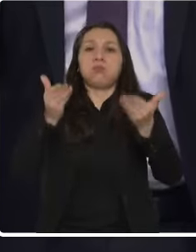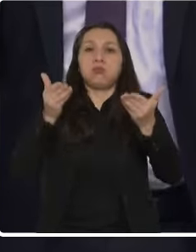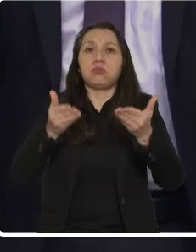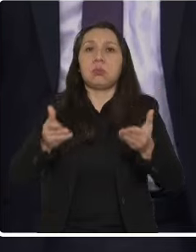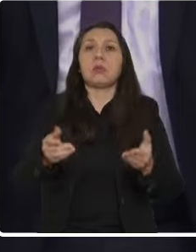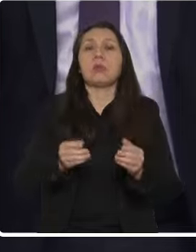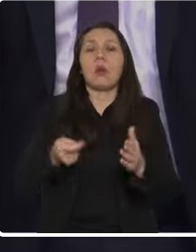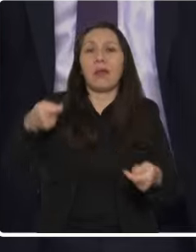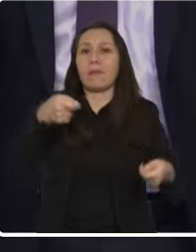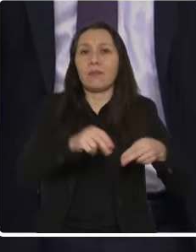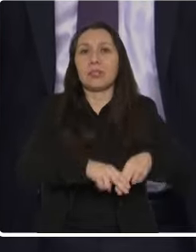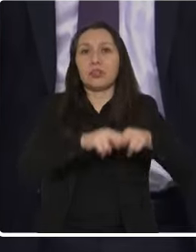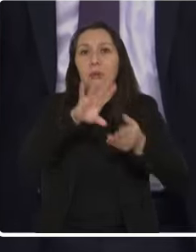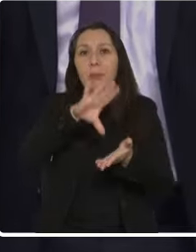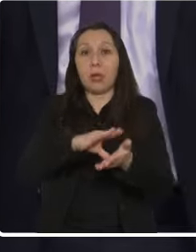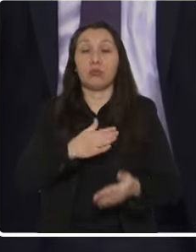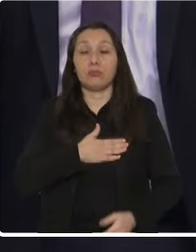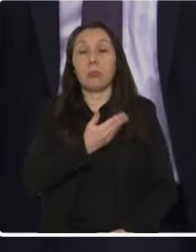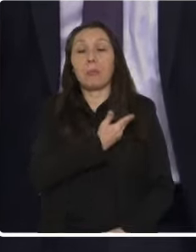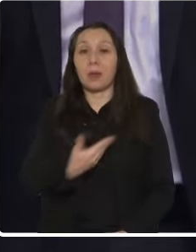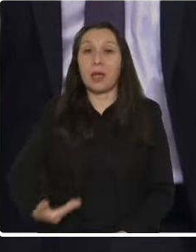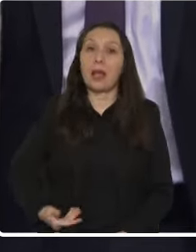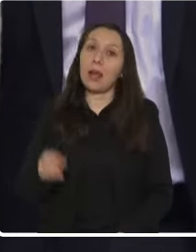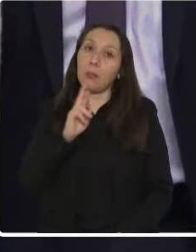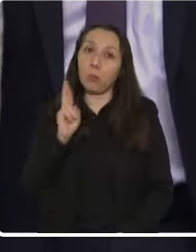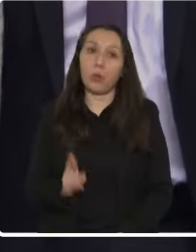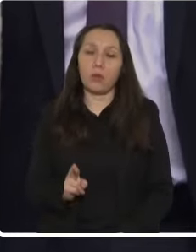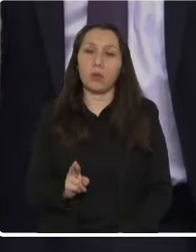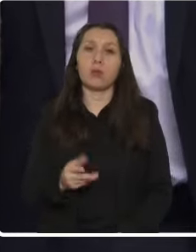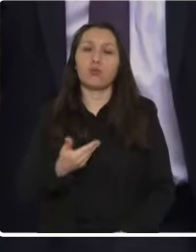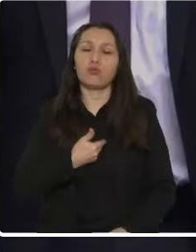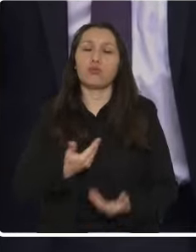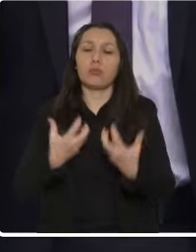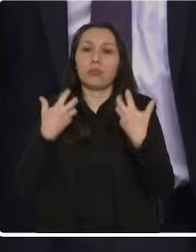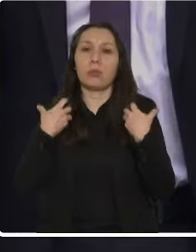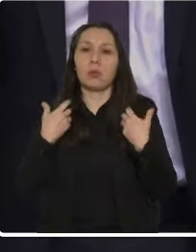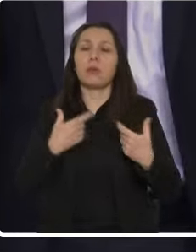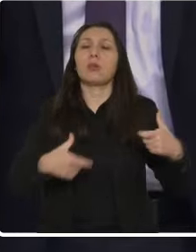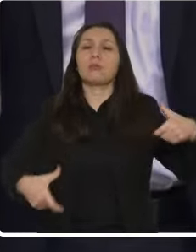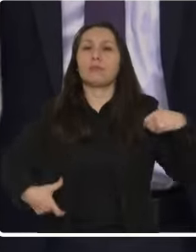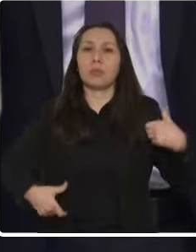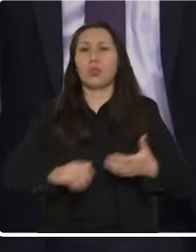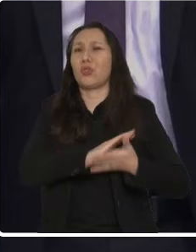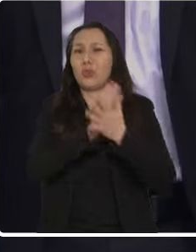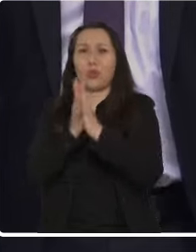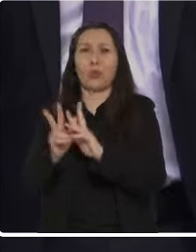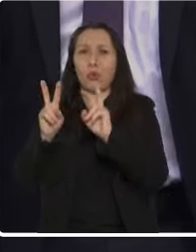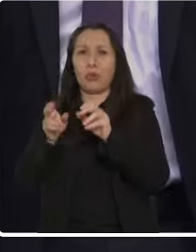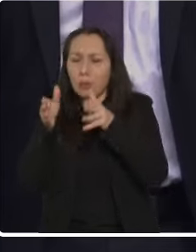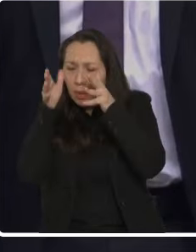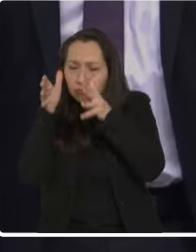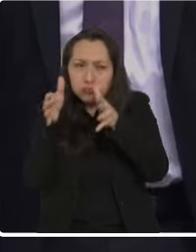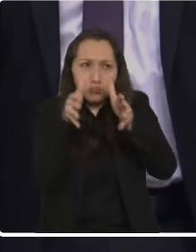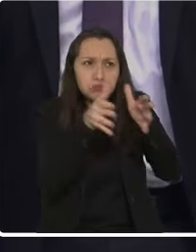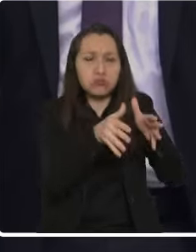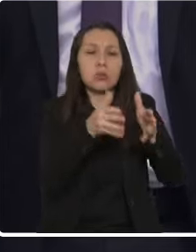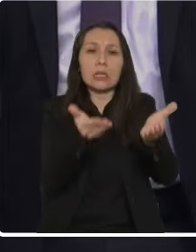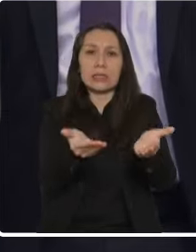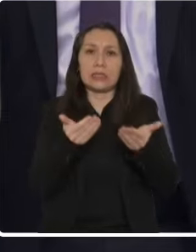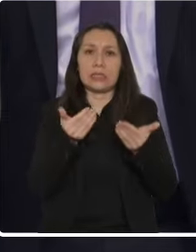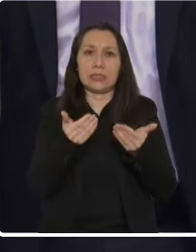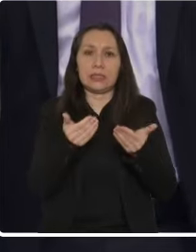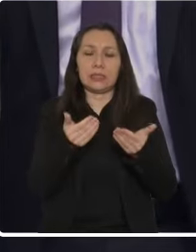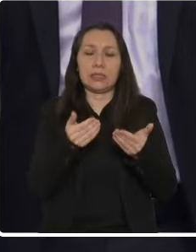en nuestro país. Como presidente de la República, tengo el deber de seguir gobernando en todas las dimensiones que